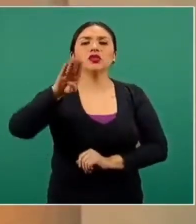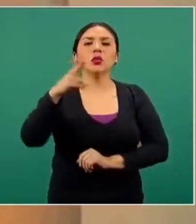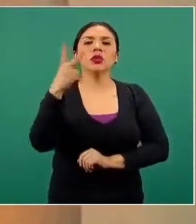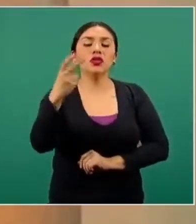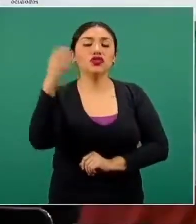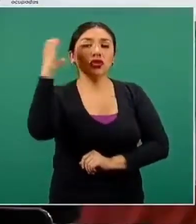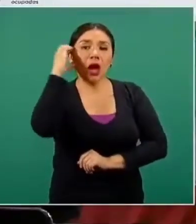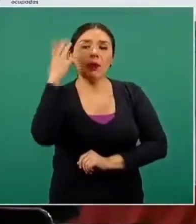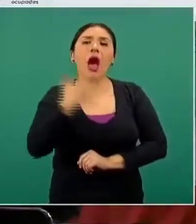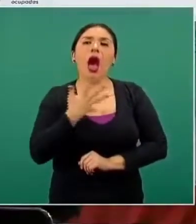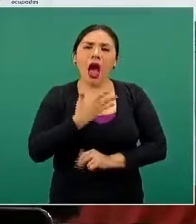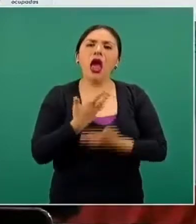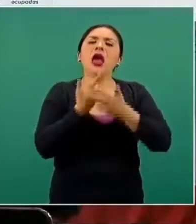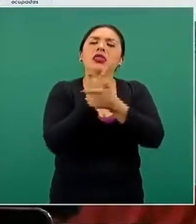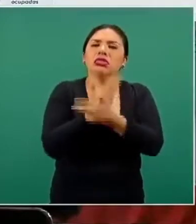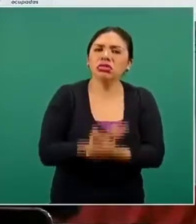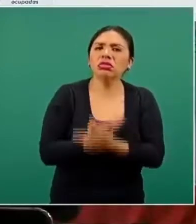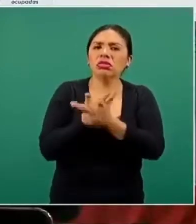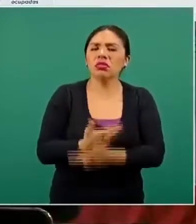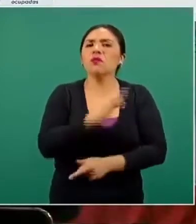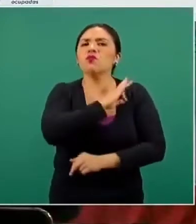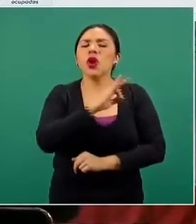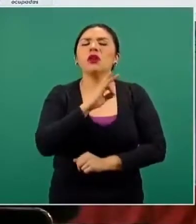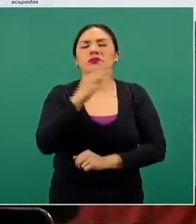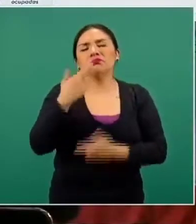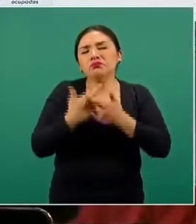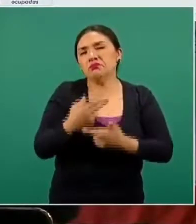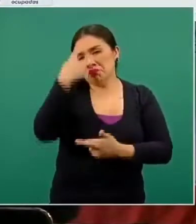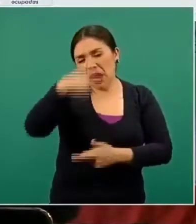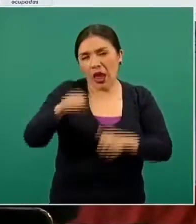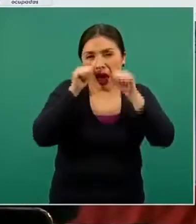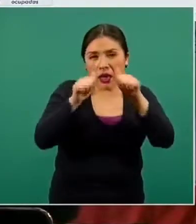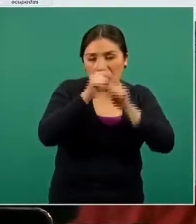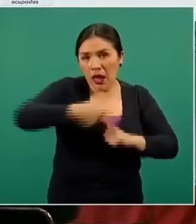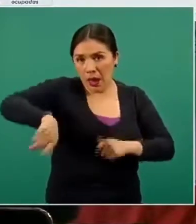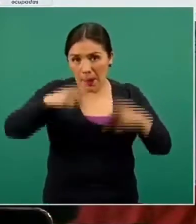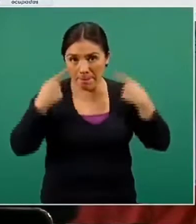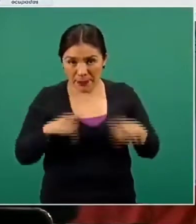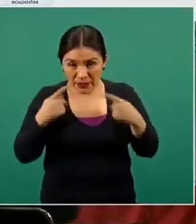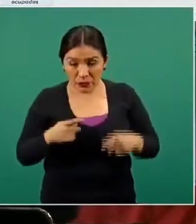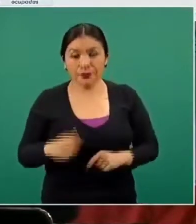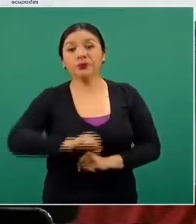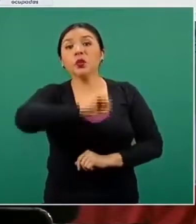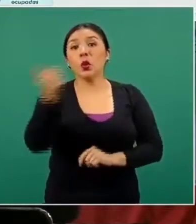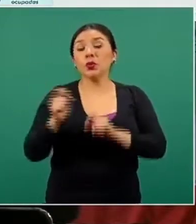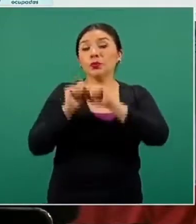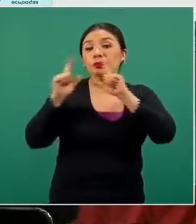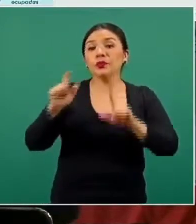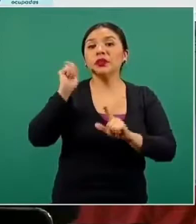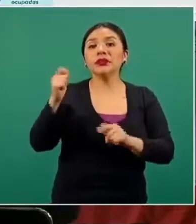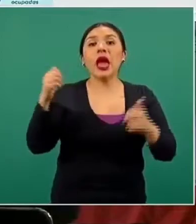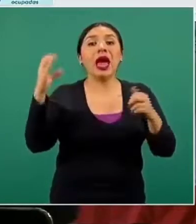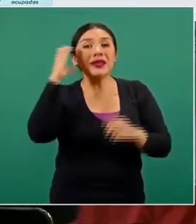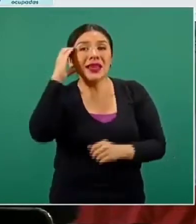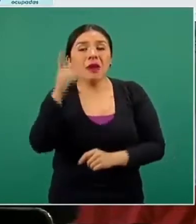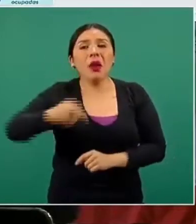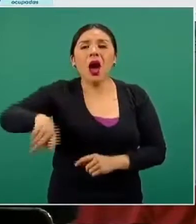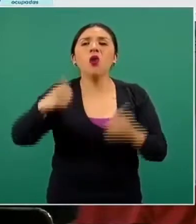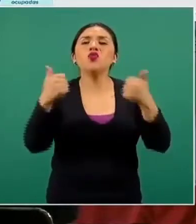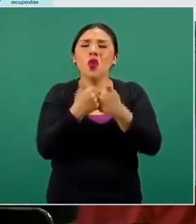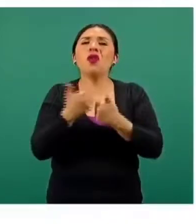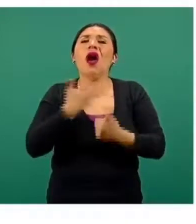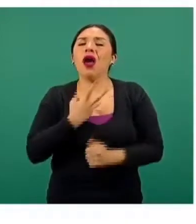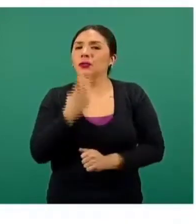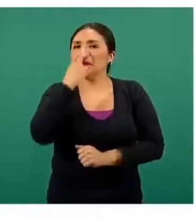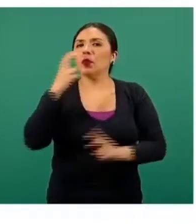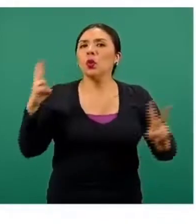26.392 camas disponibles para este tipo de pacientes. Y en la siguiente diapositiva actualizamos las camas con ventilador, que son para los